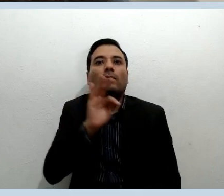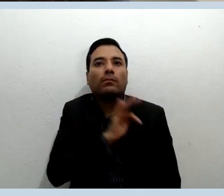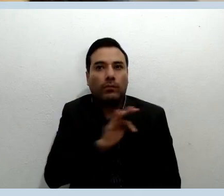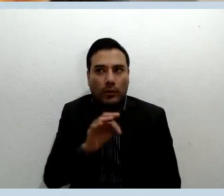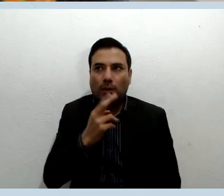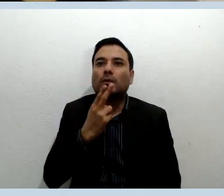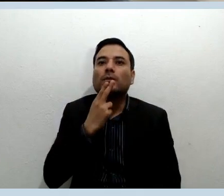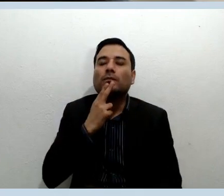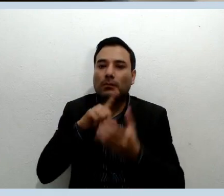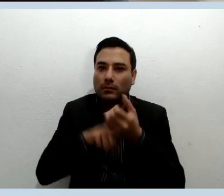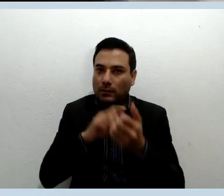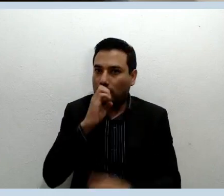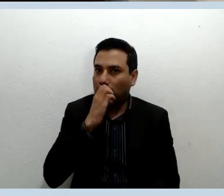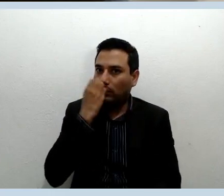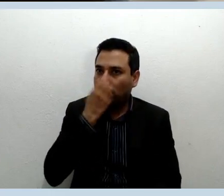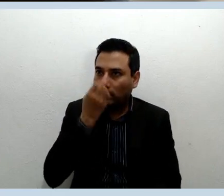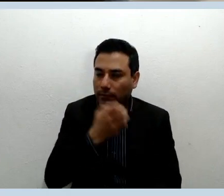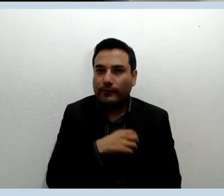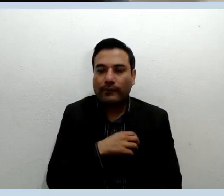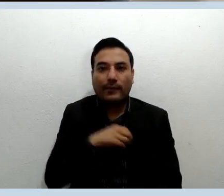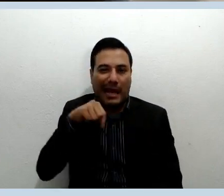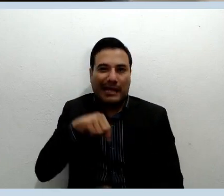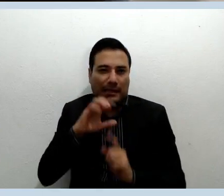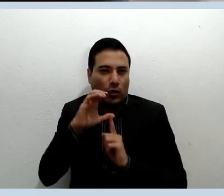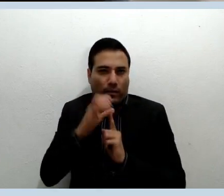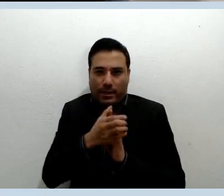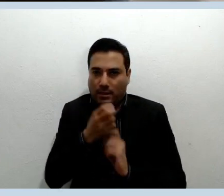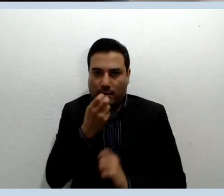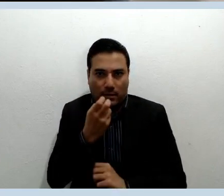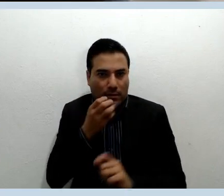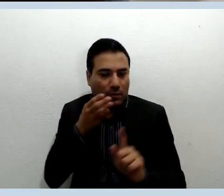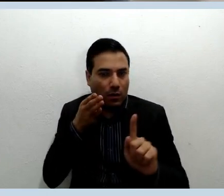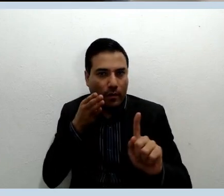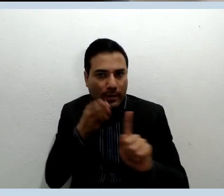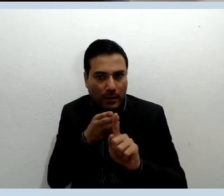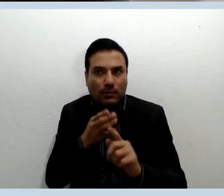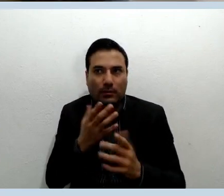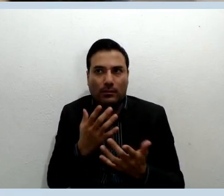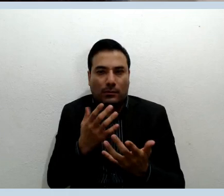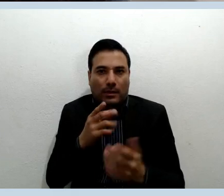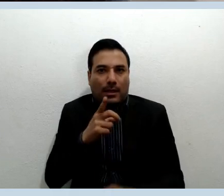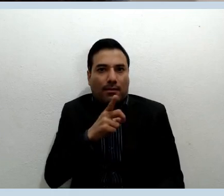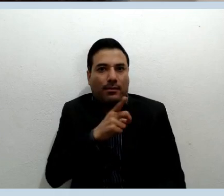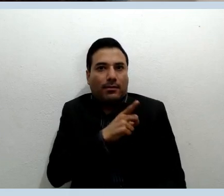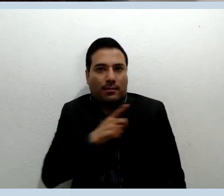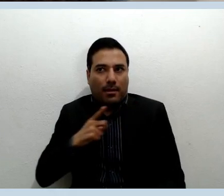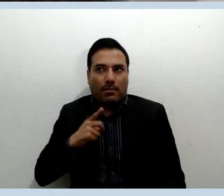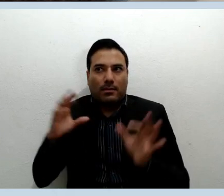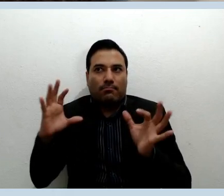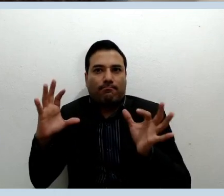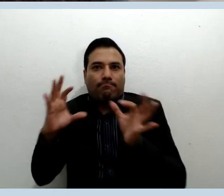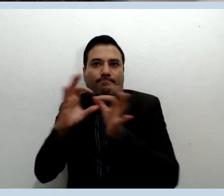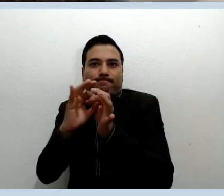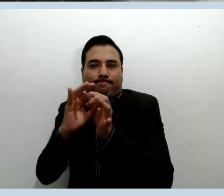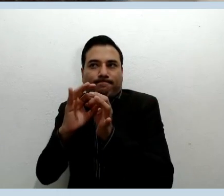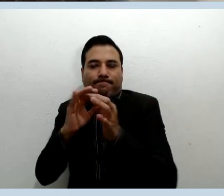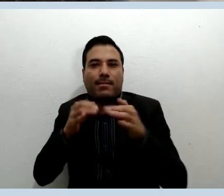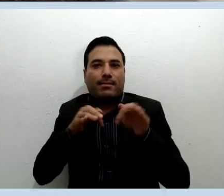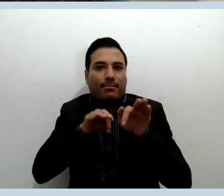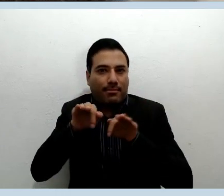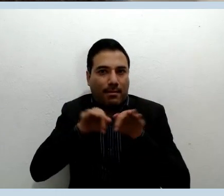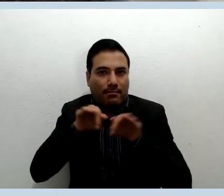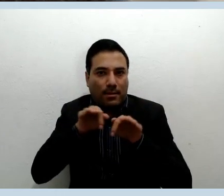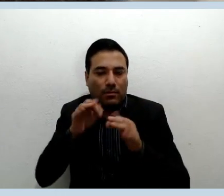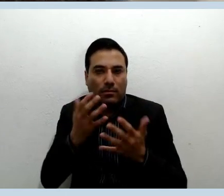lo que buscamos no Buscar que eh nos acoplamos que nos complementemos eh porque al final de